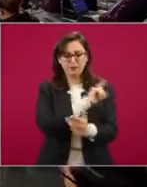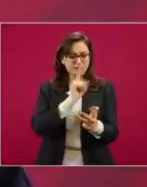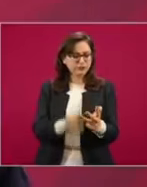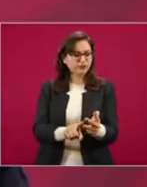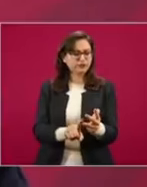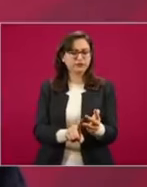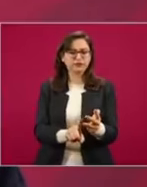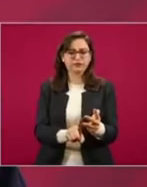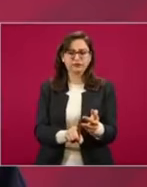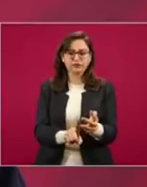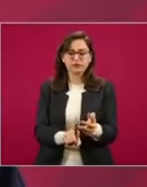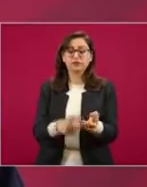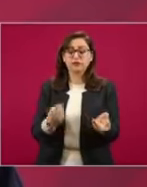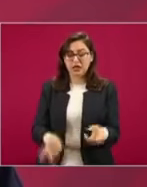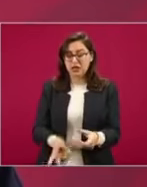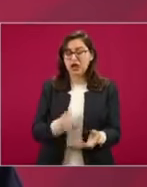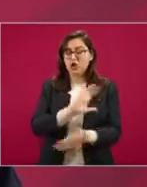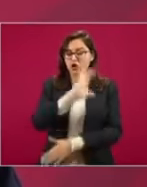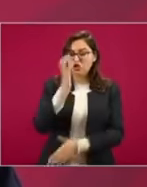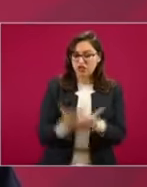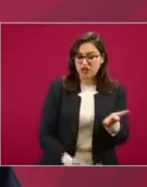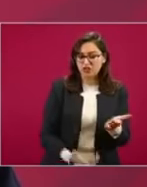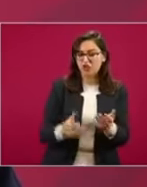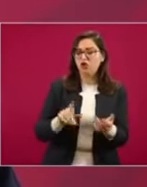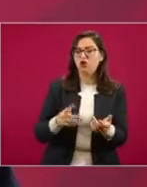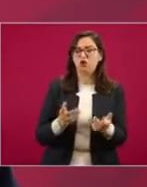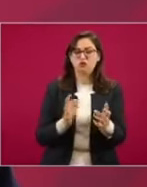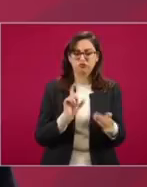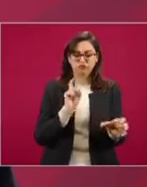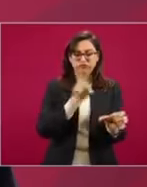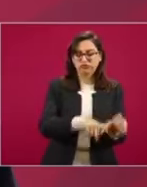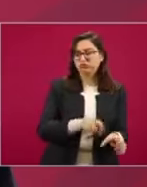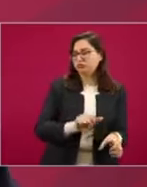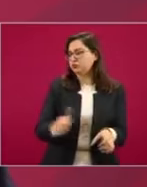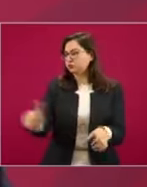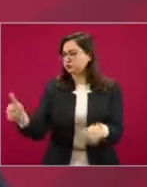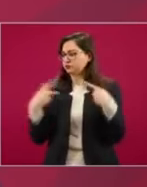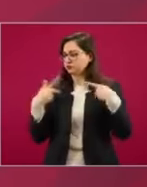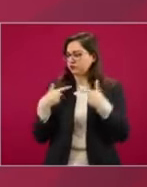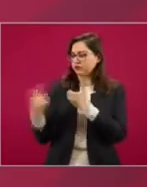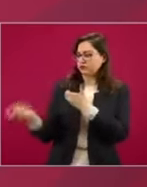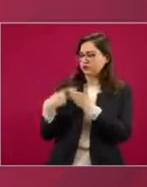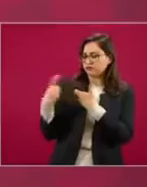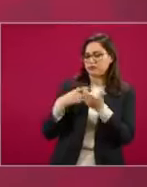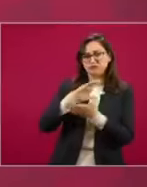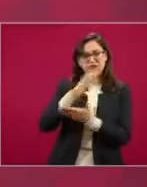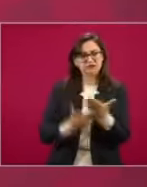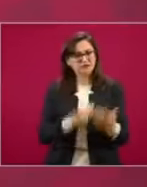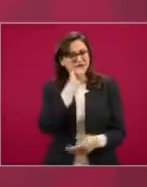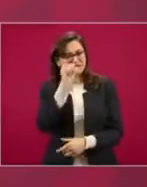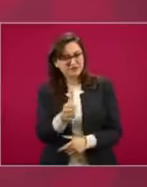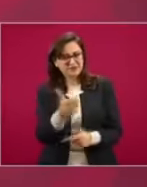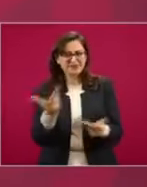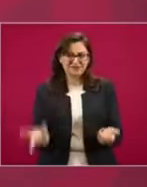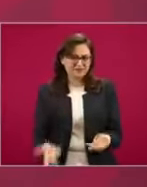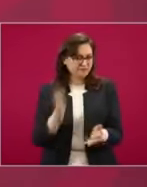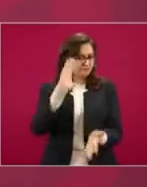El outsourcing el que sea delito grave el robo